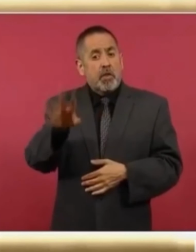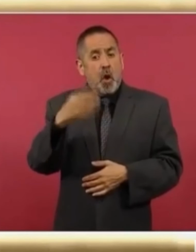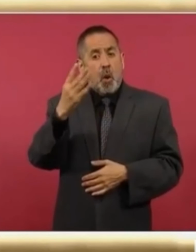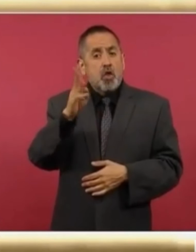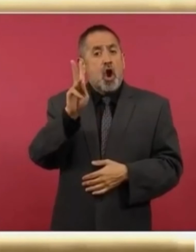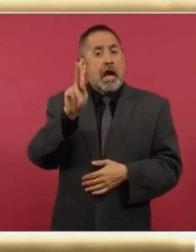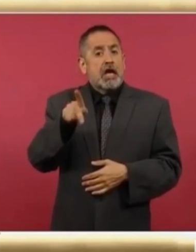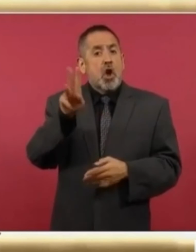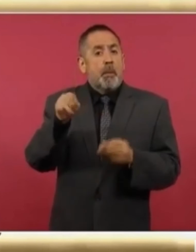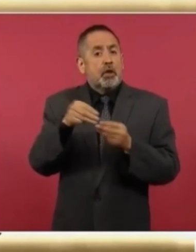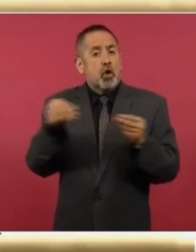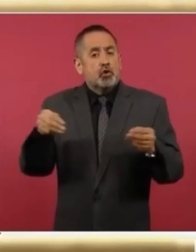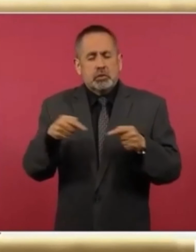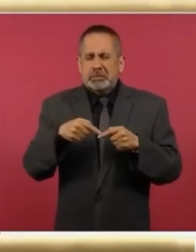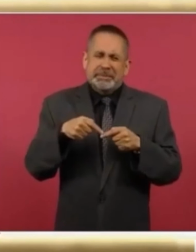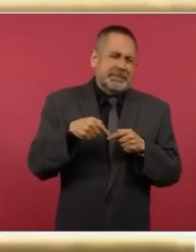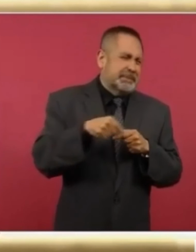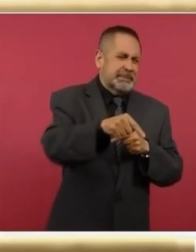1,554 kilómetros